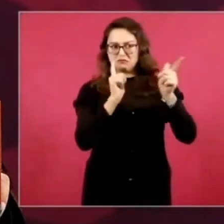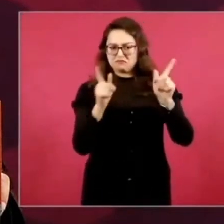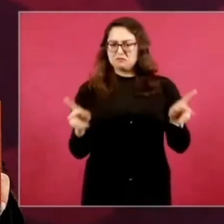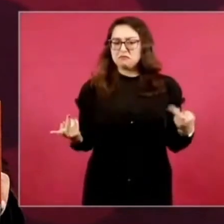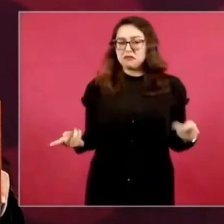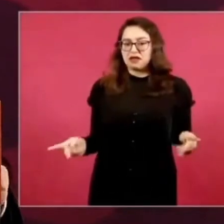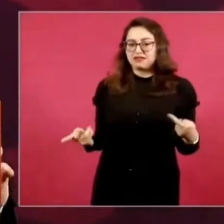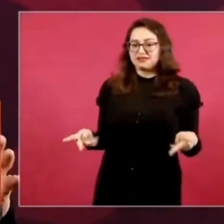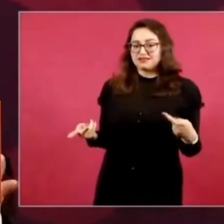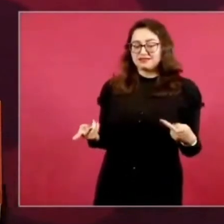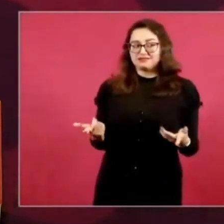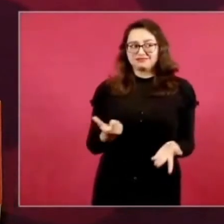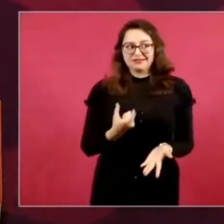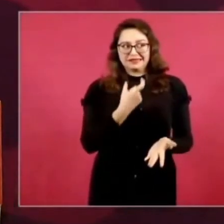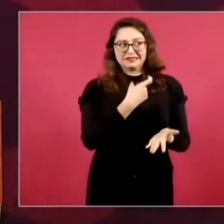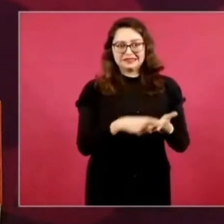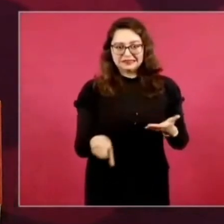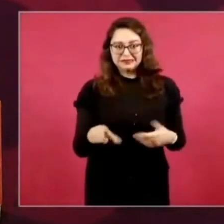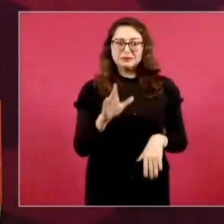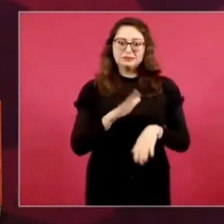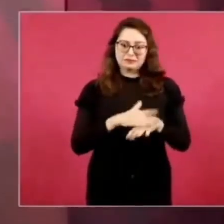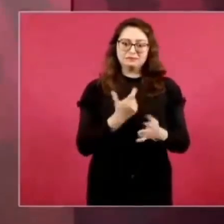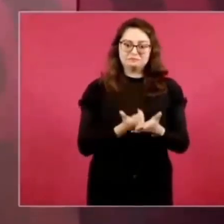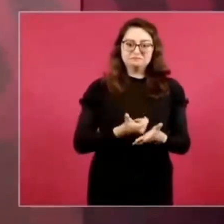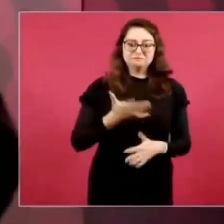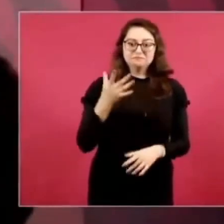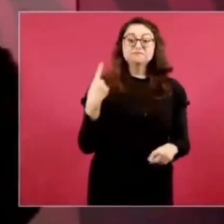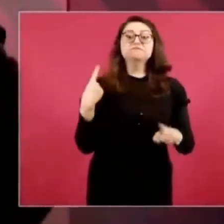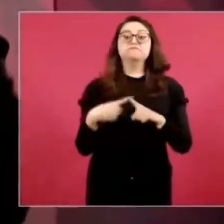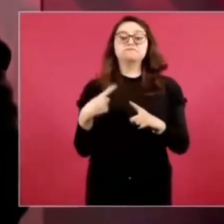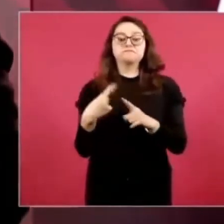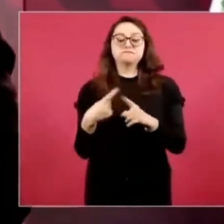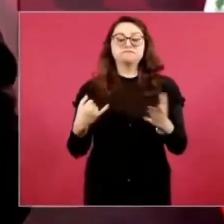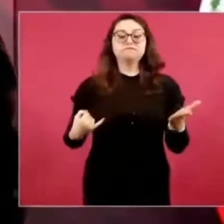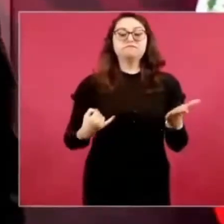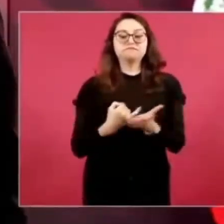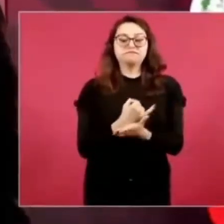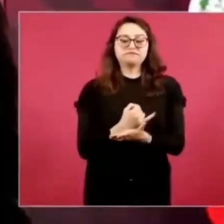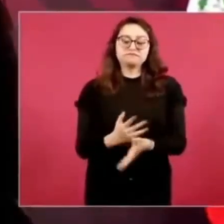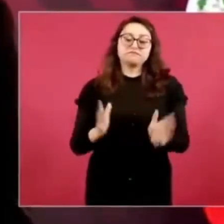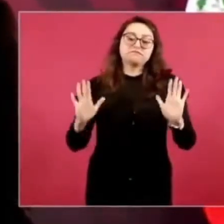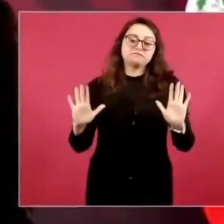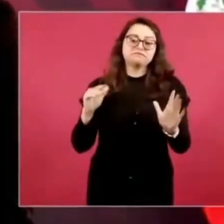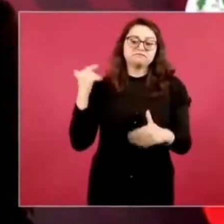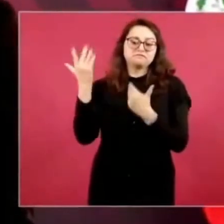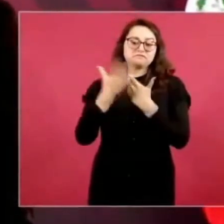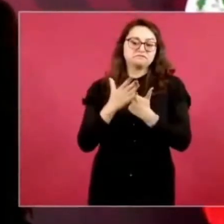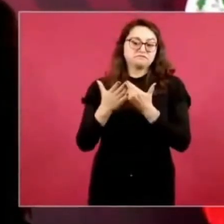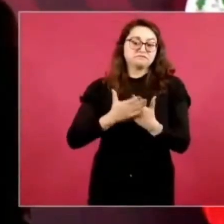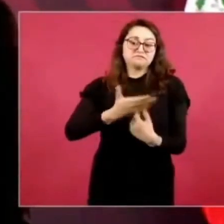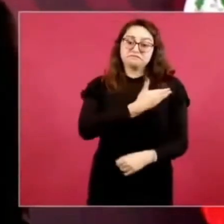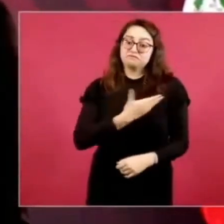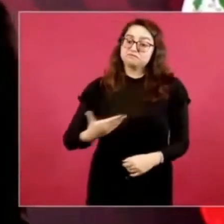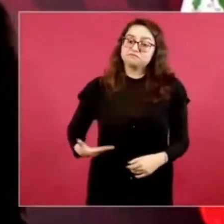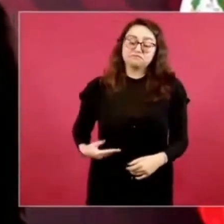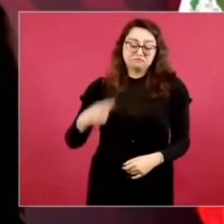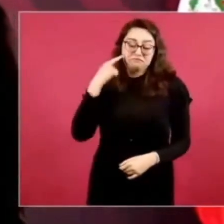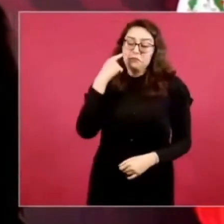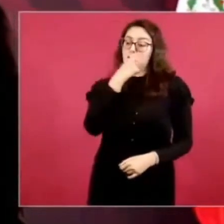¿Quién va a resolver esto? Pues a quien le entregue yo la